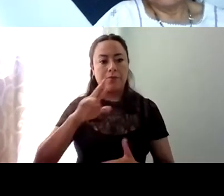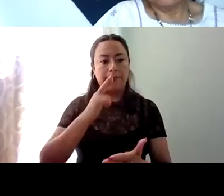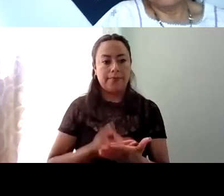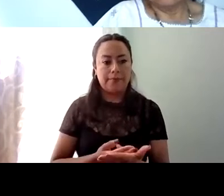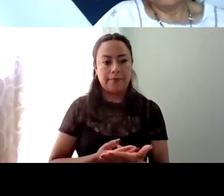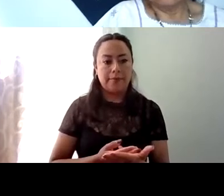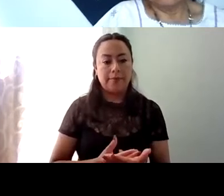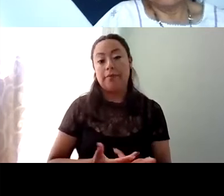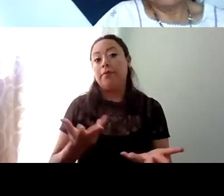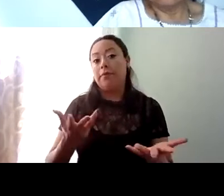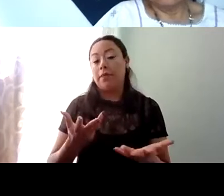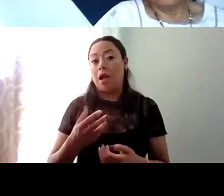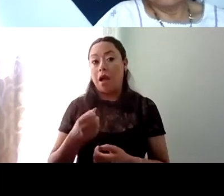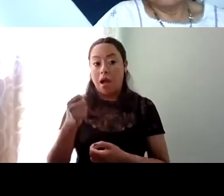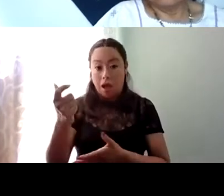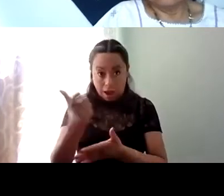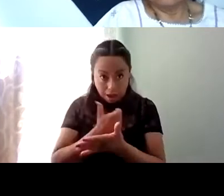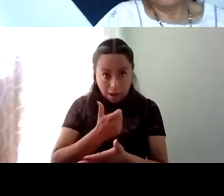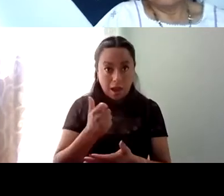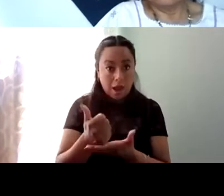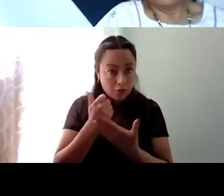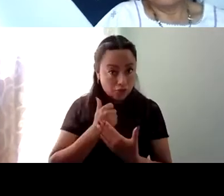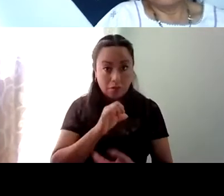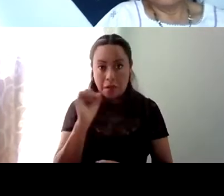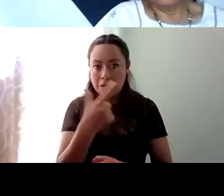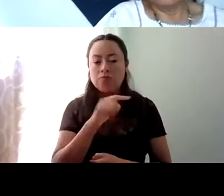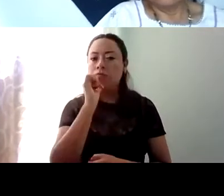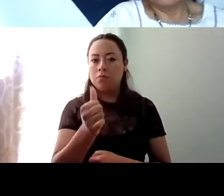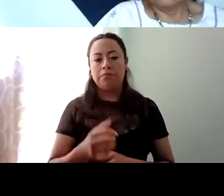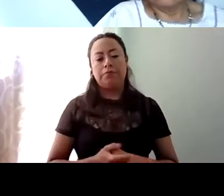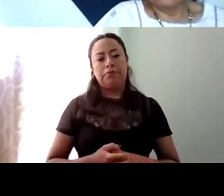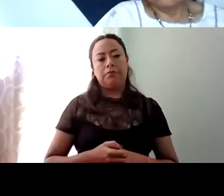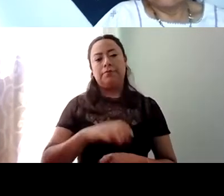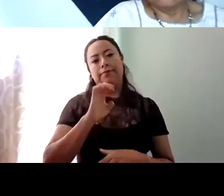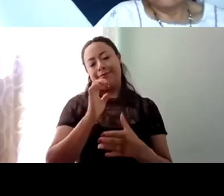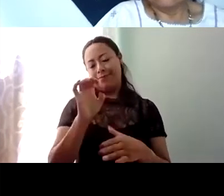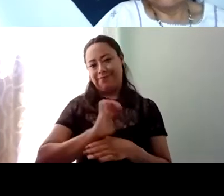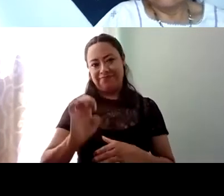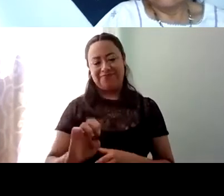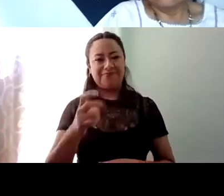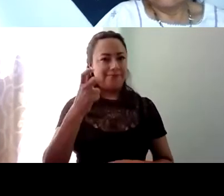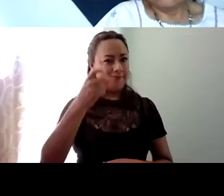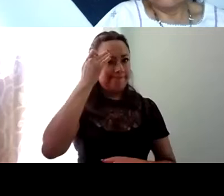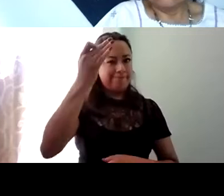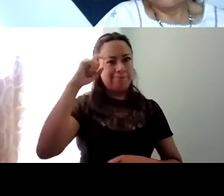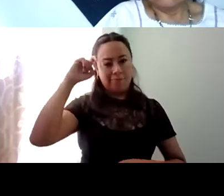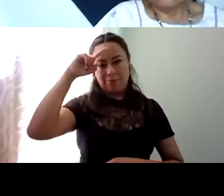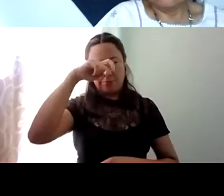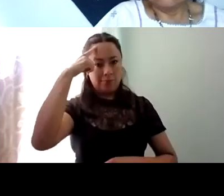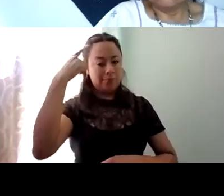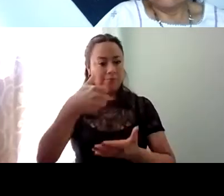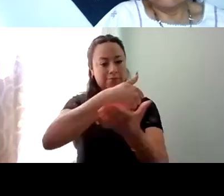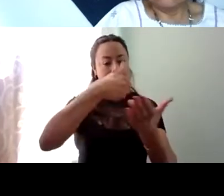ayuda. Entonces, en estos tiempos tan complicados para la ciudad, para el país, para el mundo, en